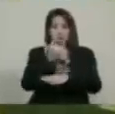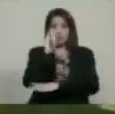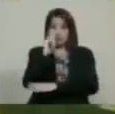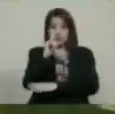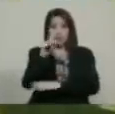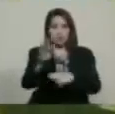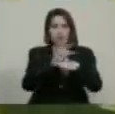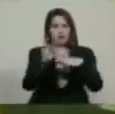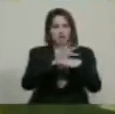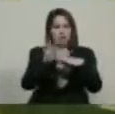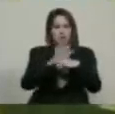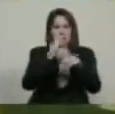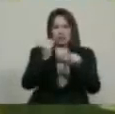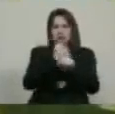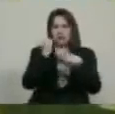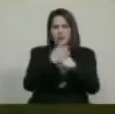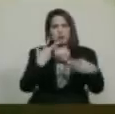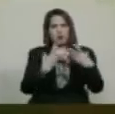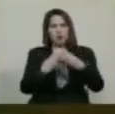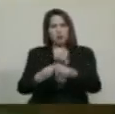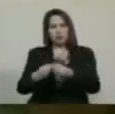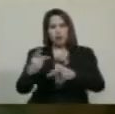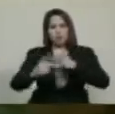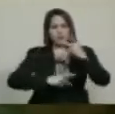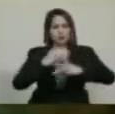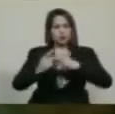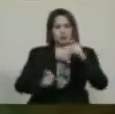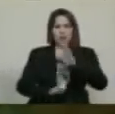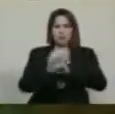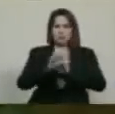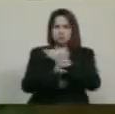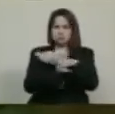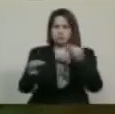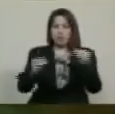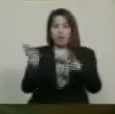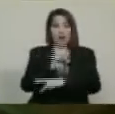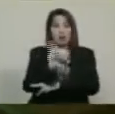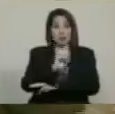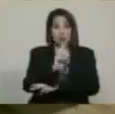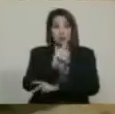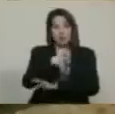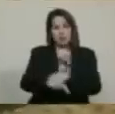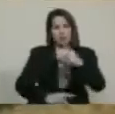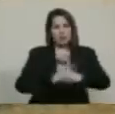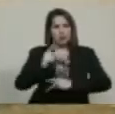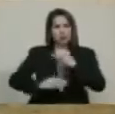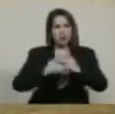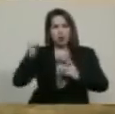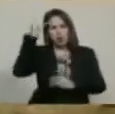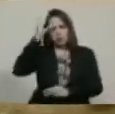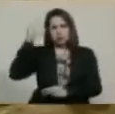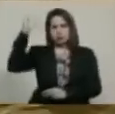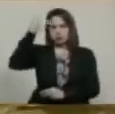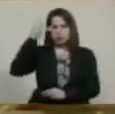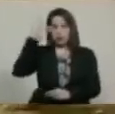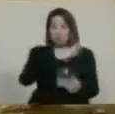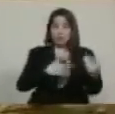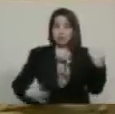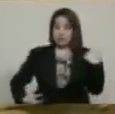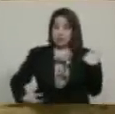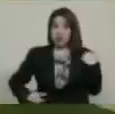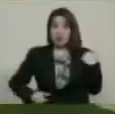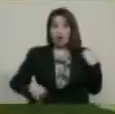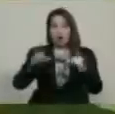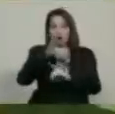que trabajamos de la mano de la productividad, la eficiencia, la rapidez, pero también la producción del conocimiento, presidente, producción de